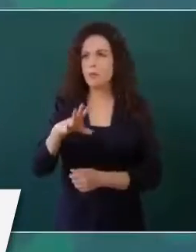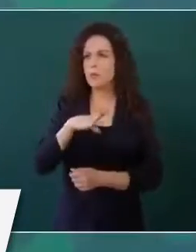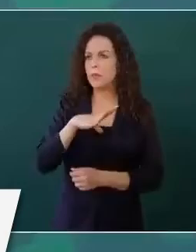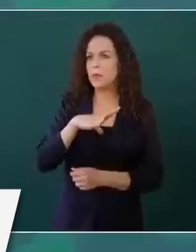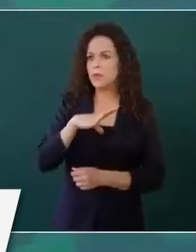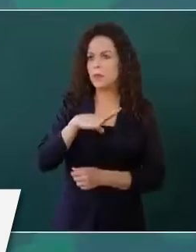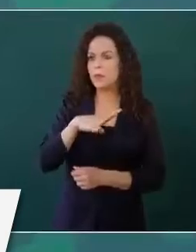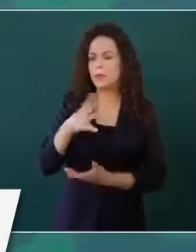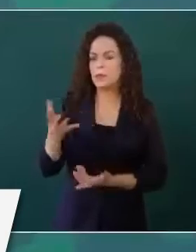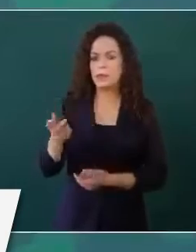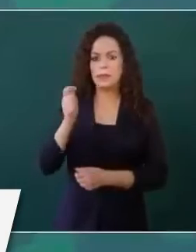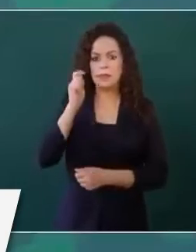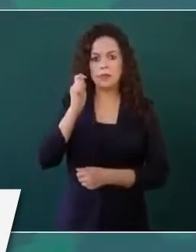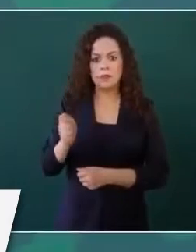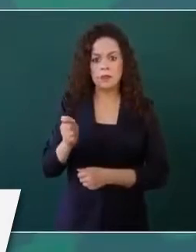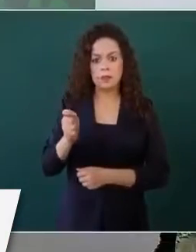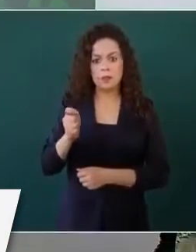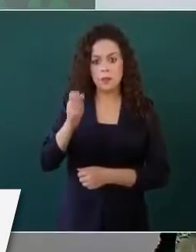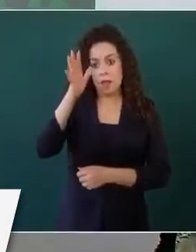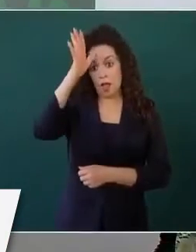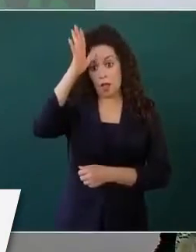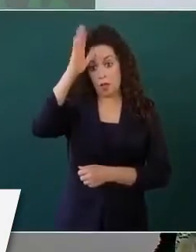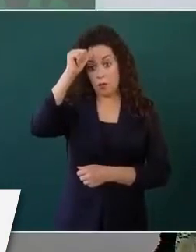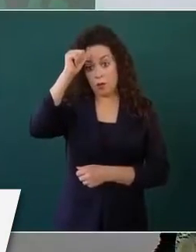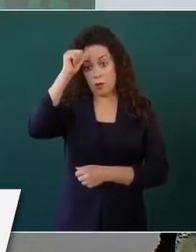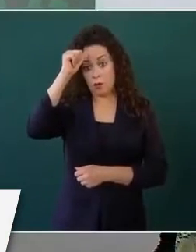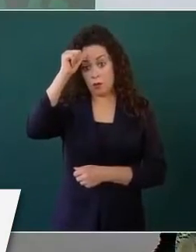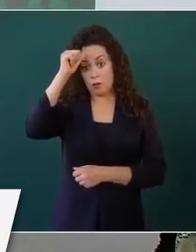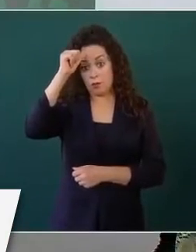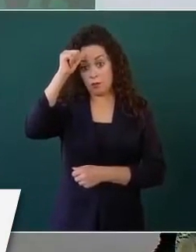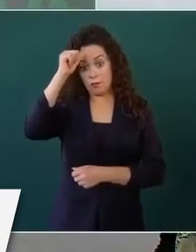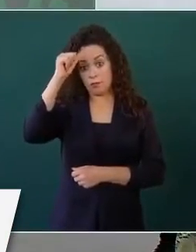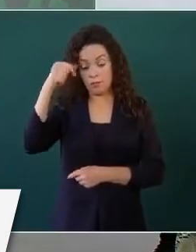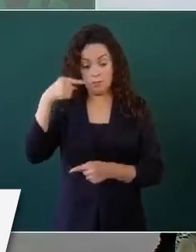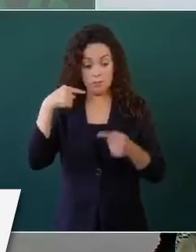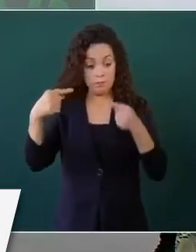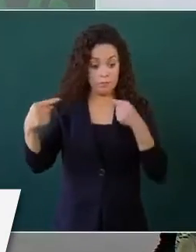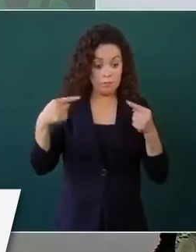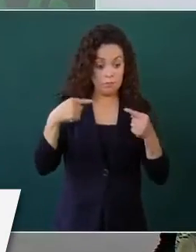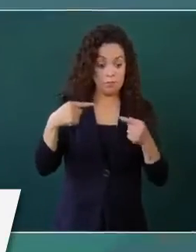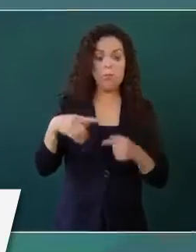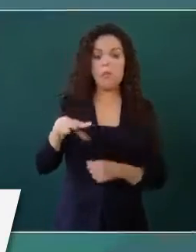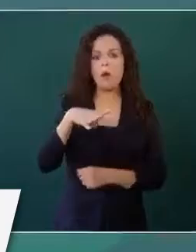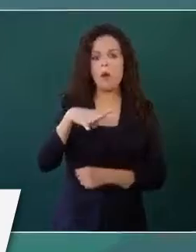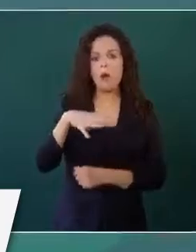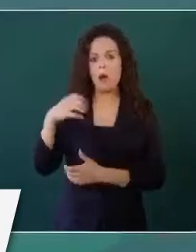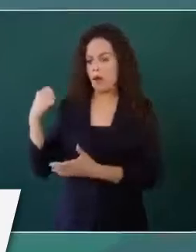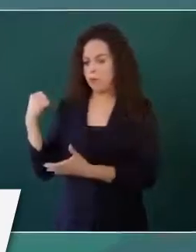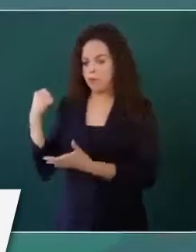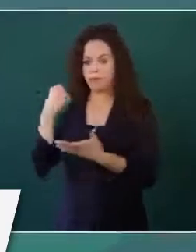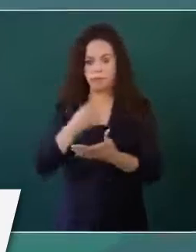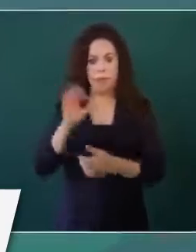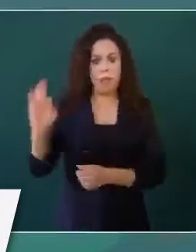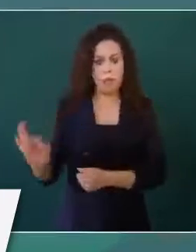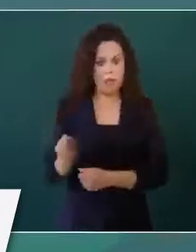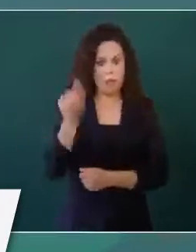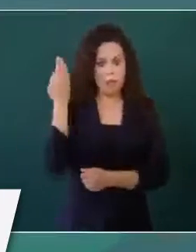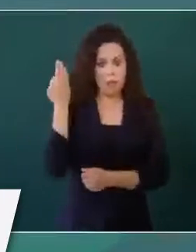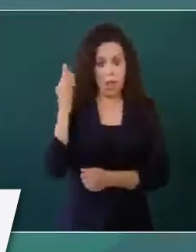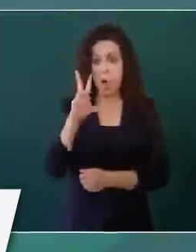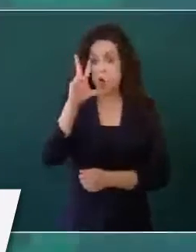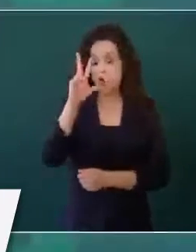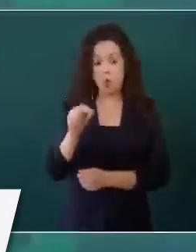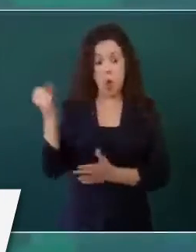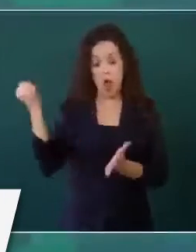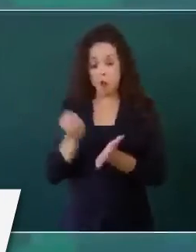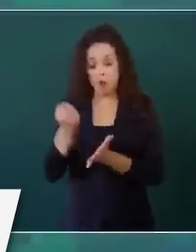una obra convenida y hay recursos federales, no de las participaciones, no del presupuesto